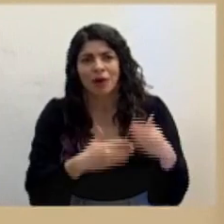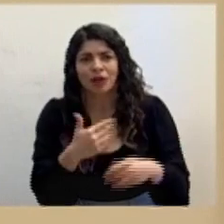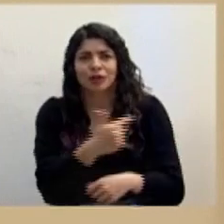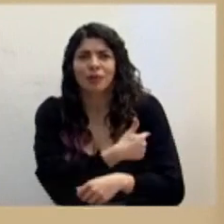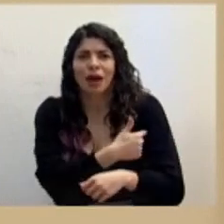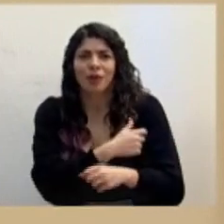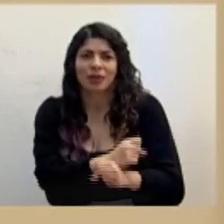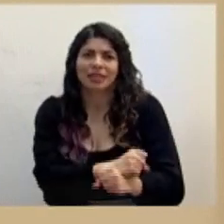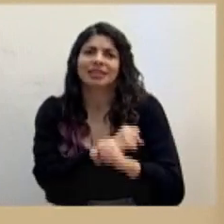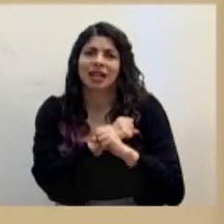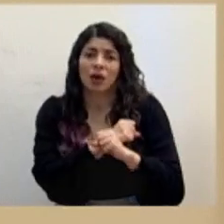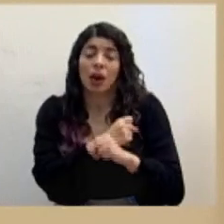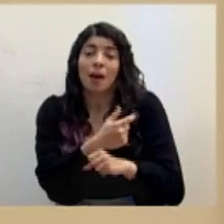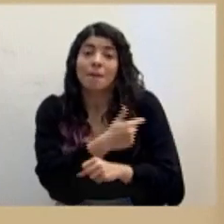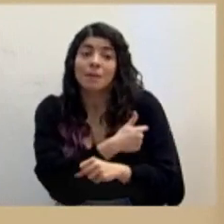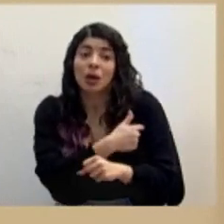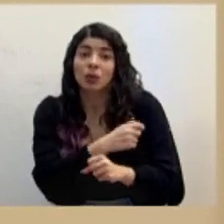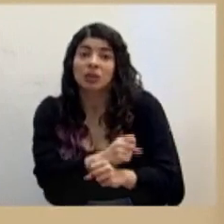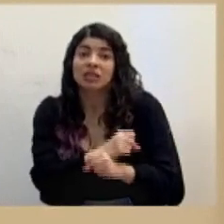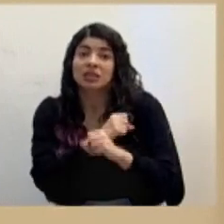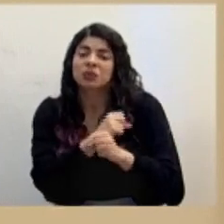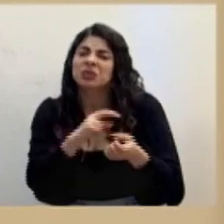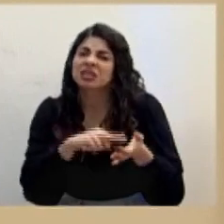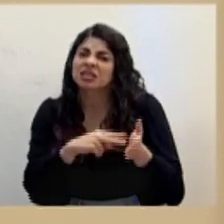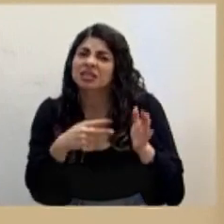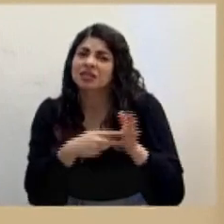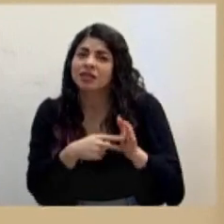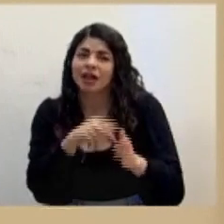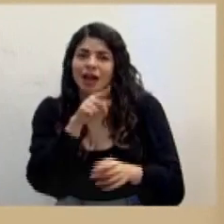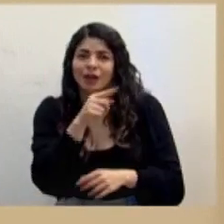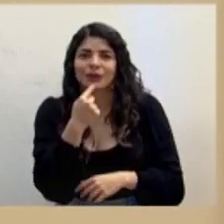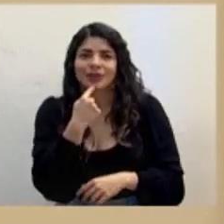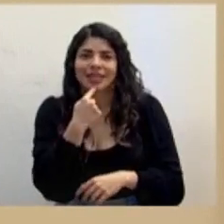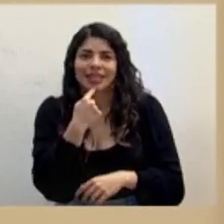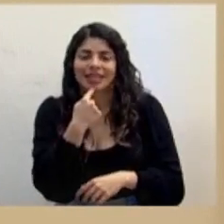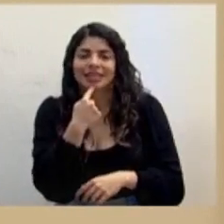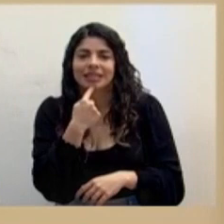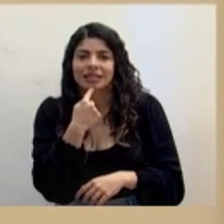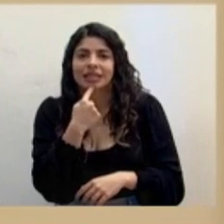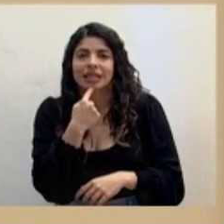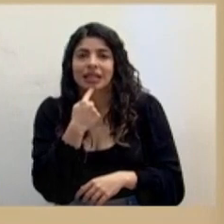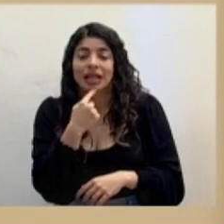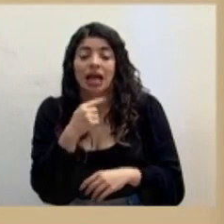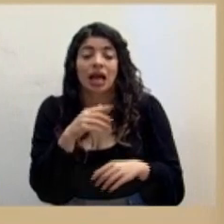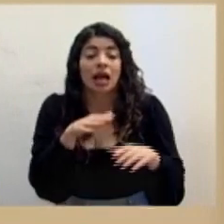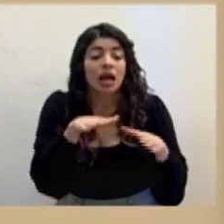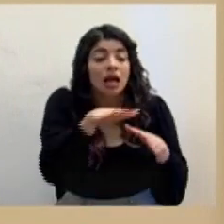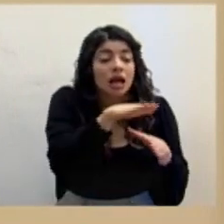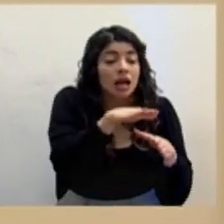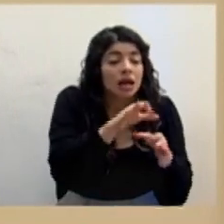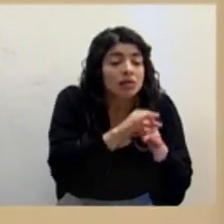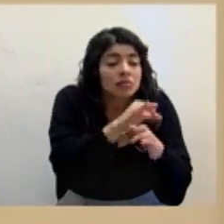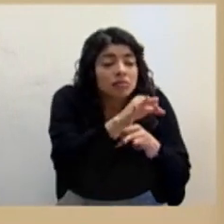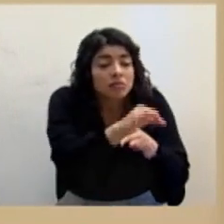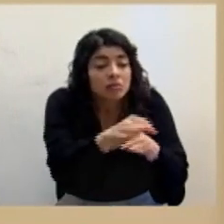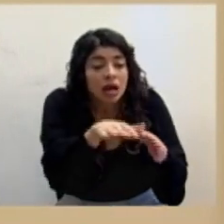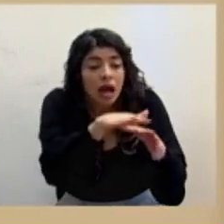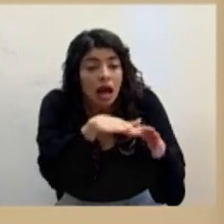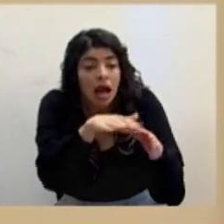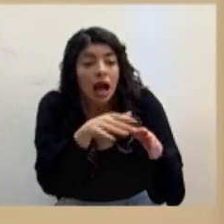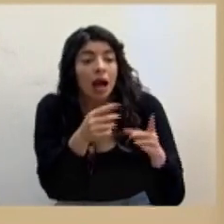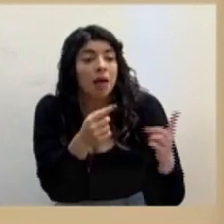segura. La vacunación segura implica exactamente lo que usted dice, el que nosotros en los niveles locales